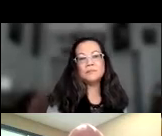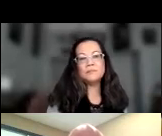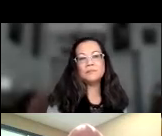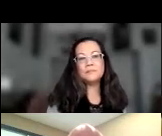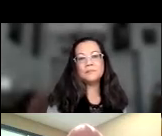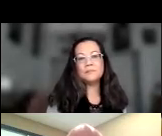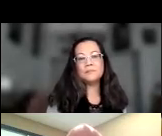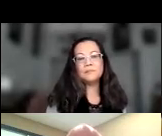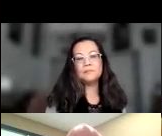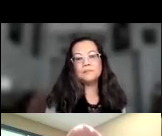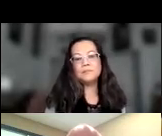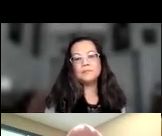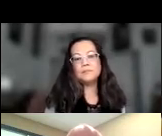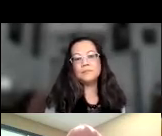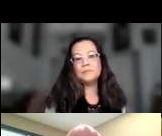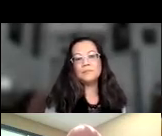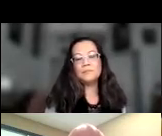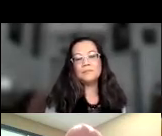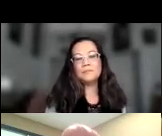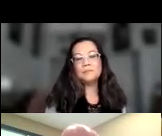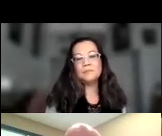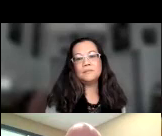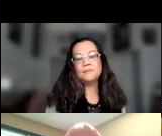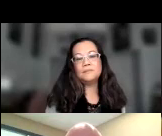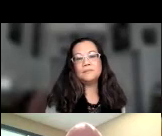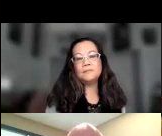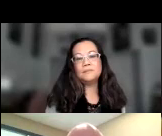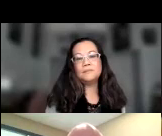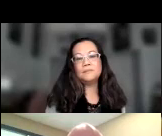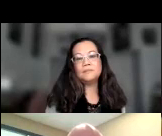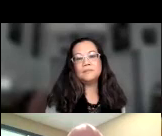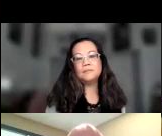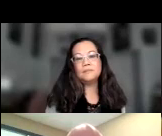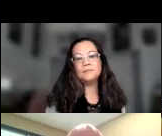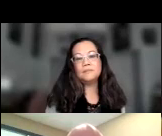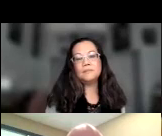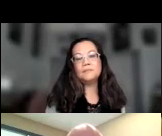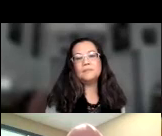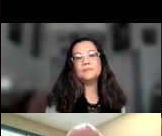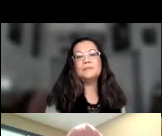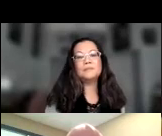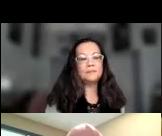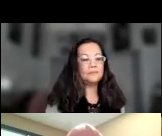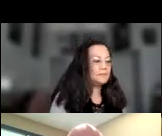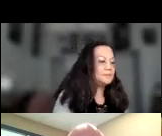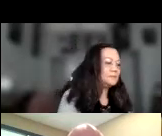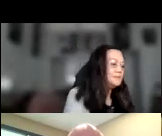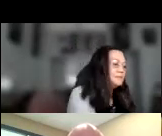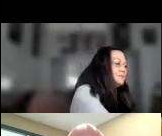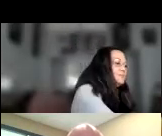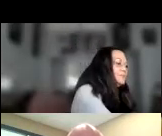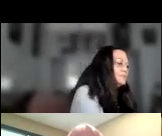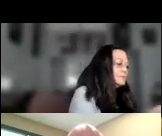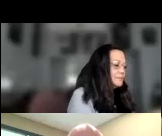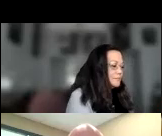en las presentaciones de lunes y en las presentaciones. Así que esto ha sido un